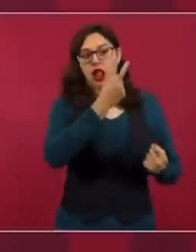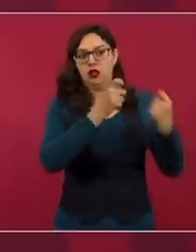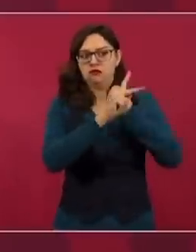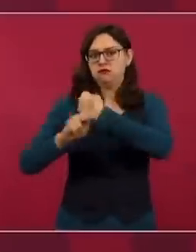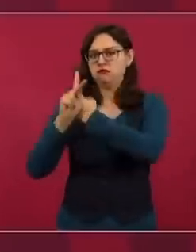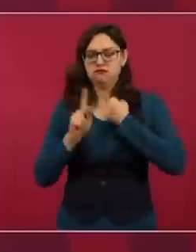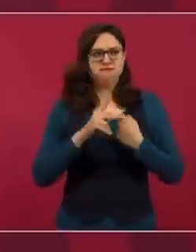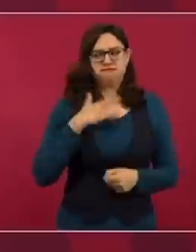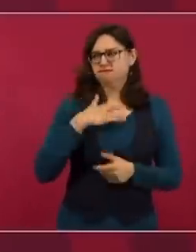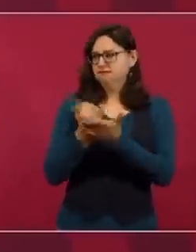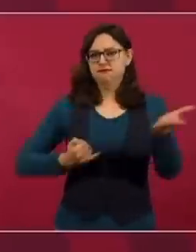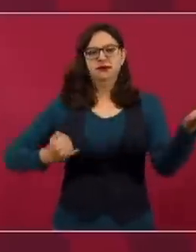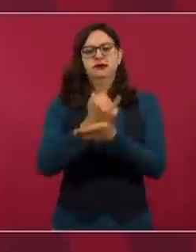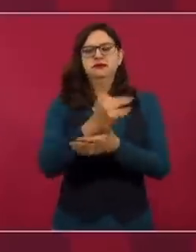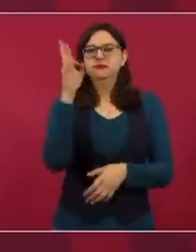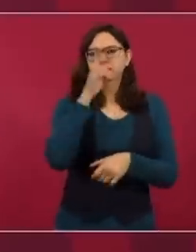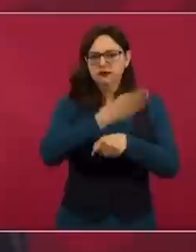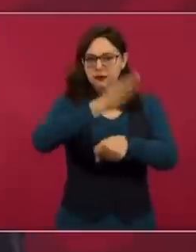que se están tomando